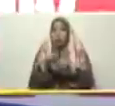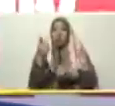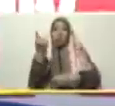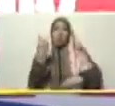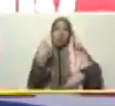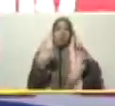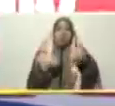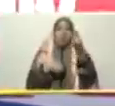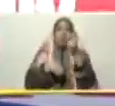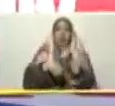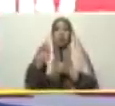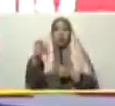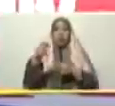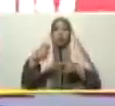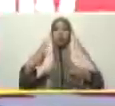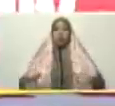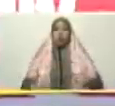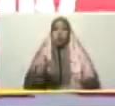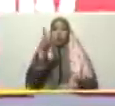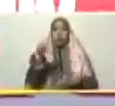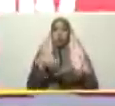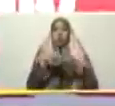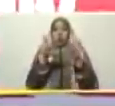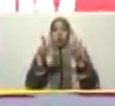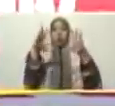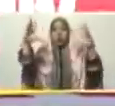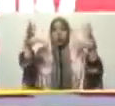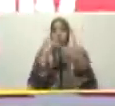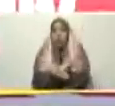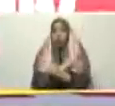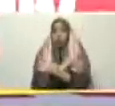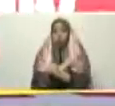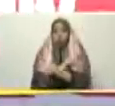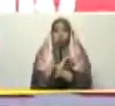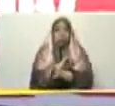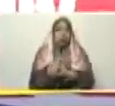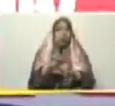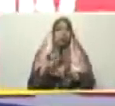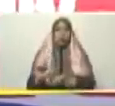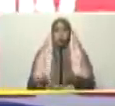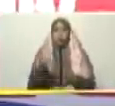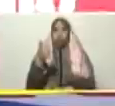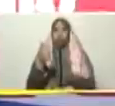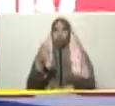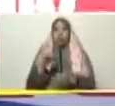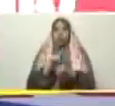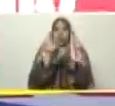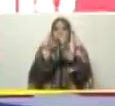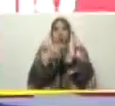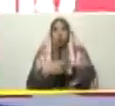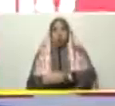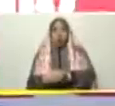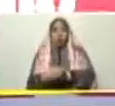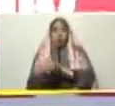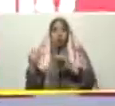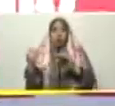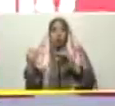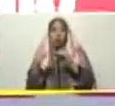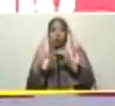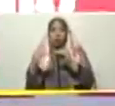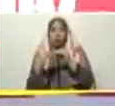máquina hasta el 2018 del 2018 se apagó y la única forma de prenderla es cambiar una tarjeta